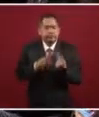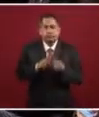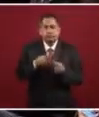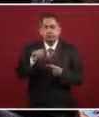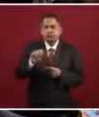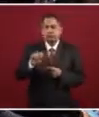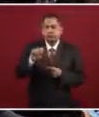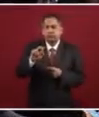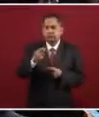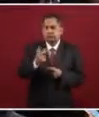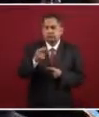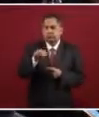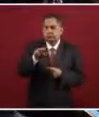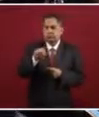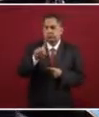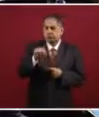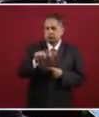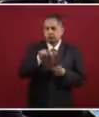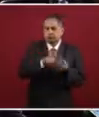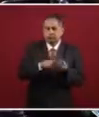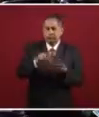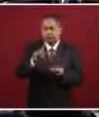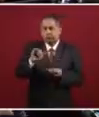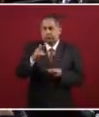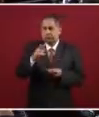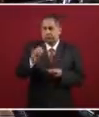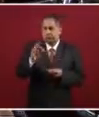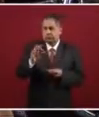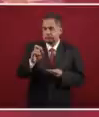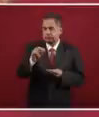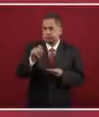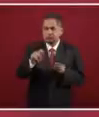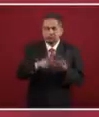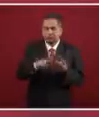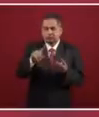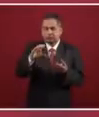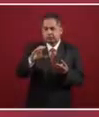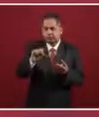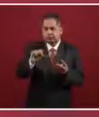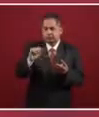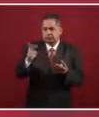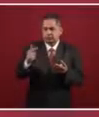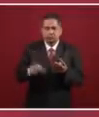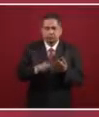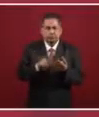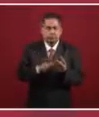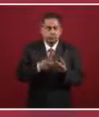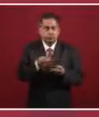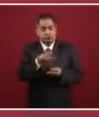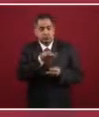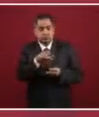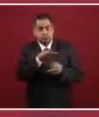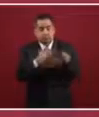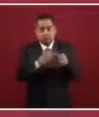Ahumada, Diego Fernández de Ceballos, Salinas se pusieron de